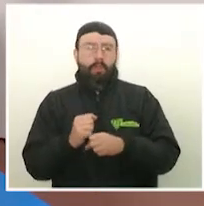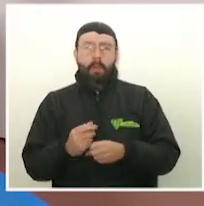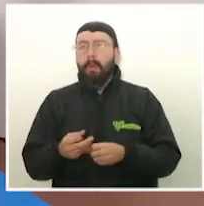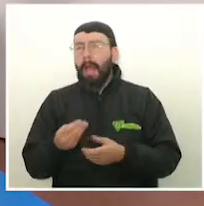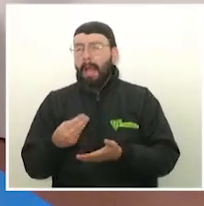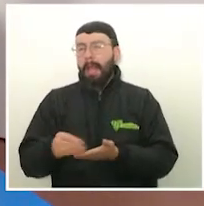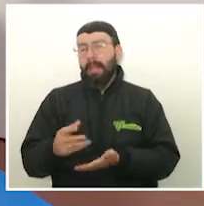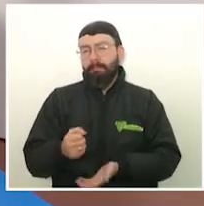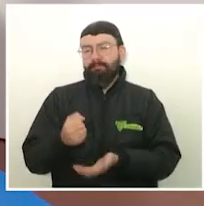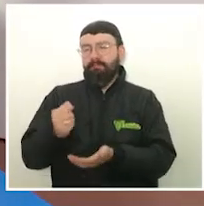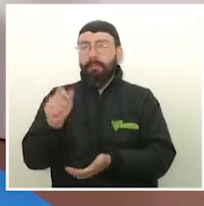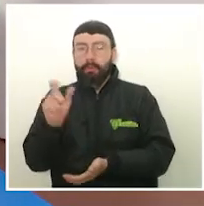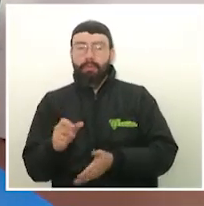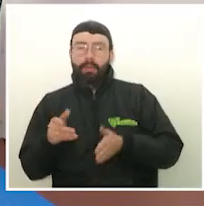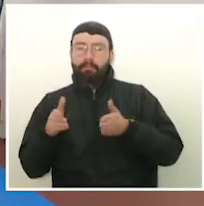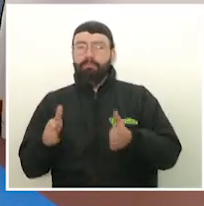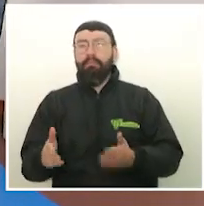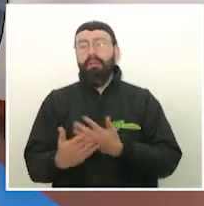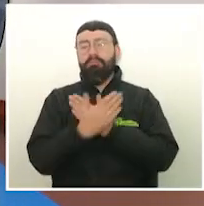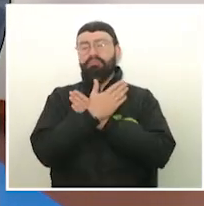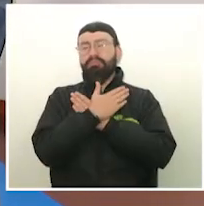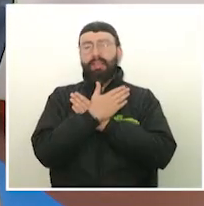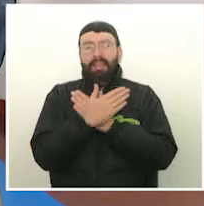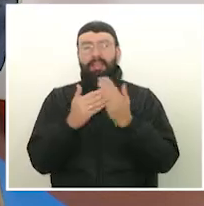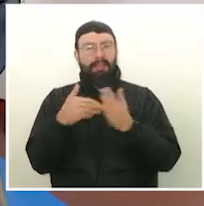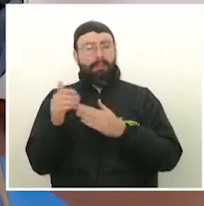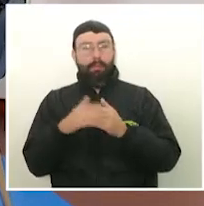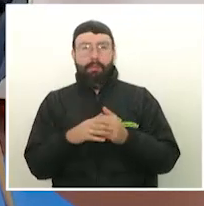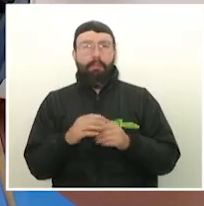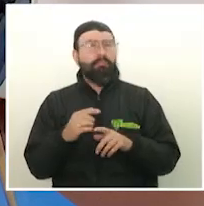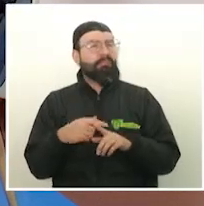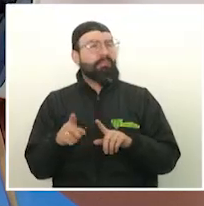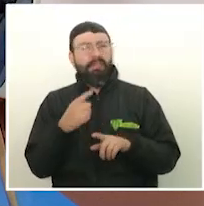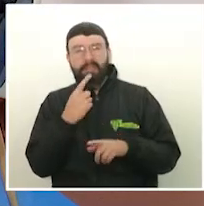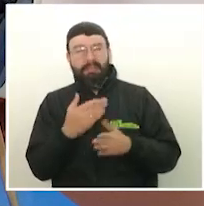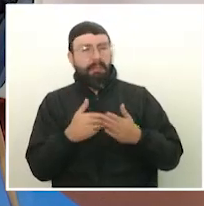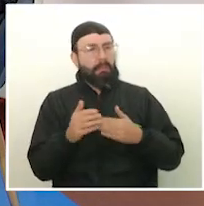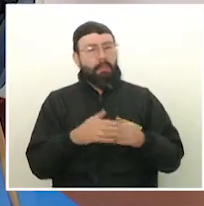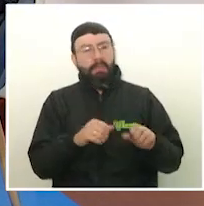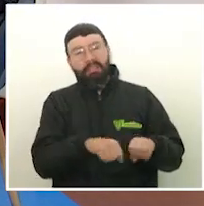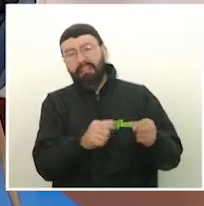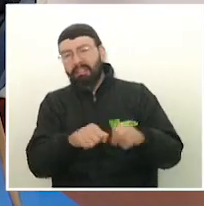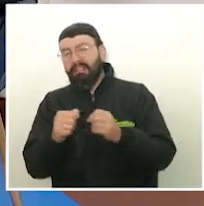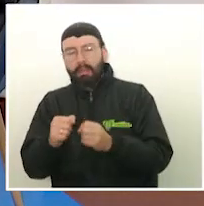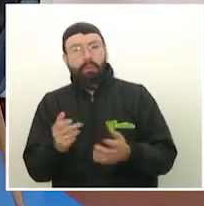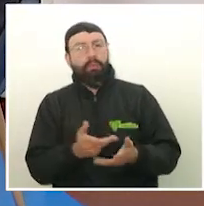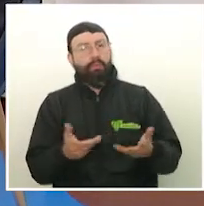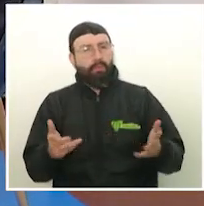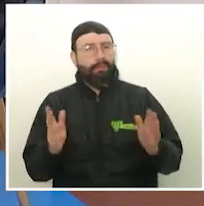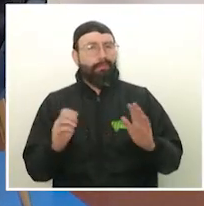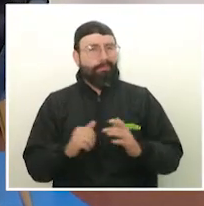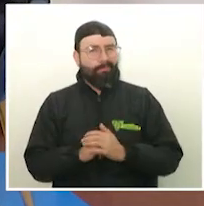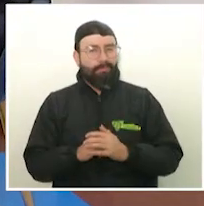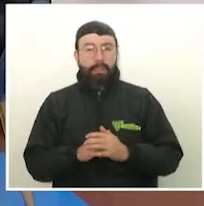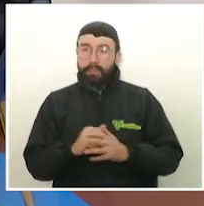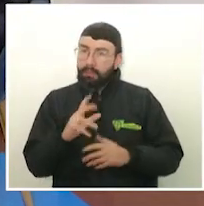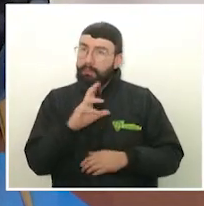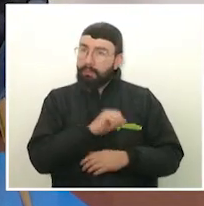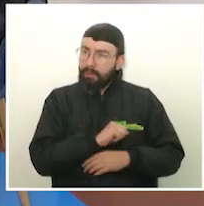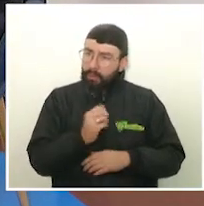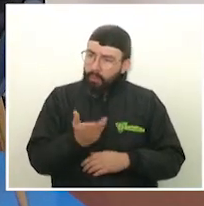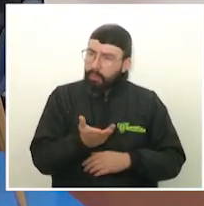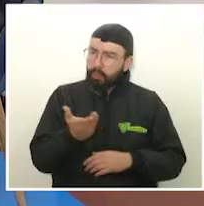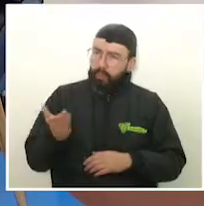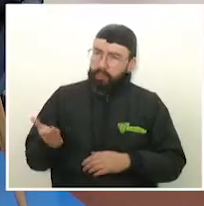cementerio, sin importar el daño y tantas cosas que estamos haciendo. Porque qué triste ver